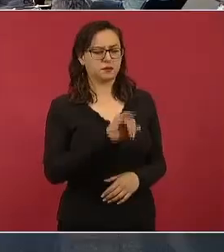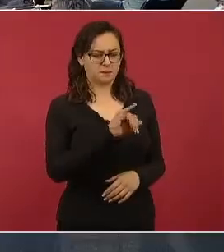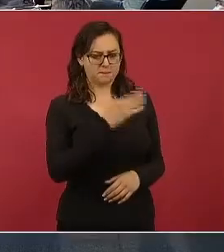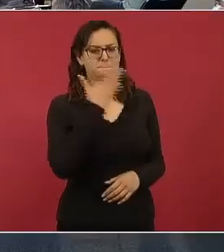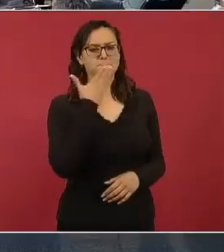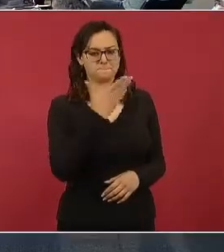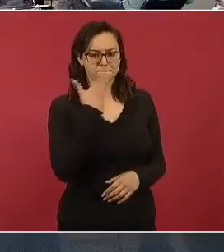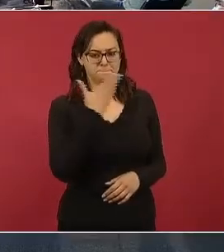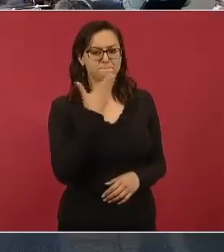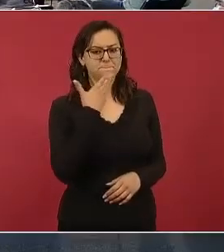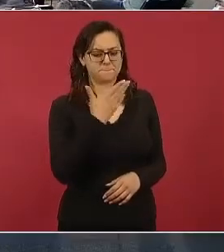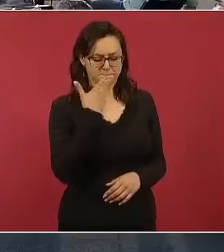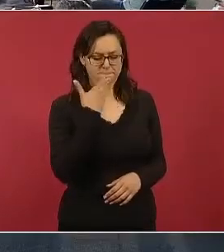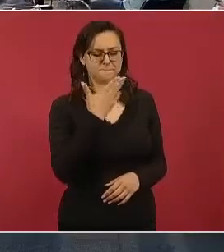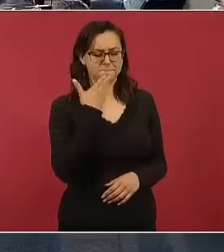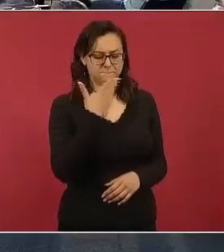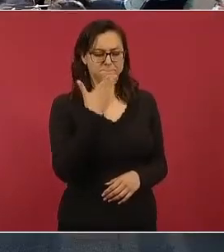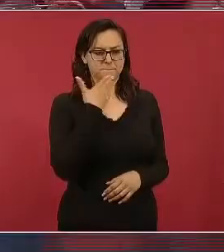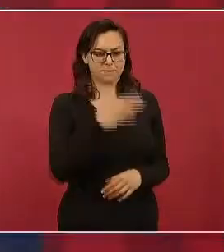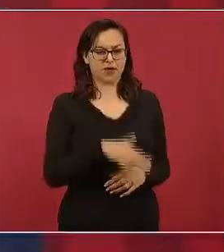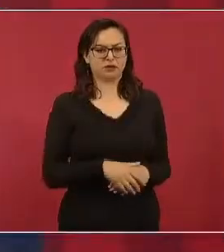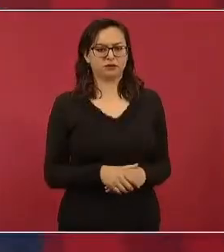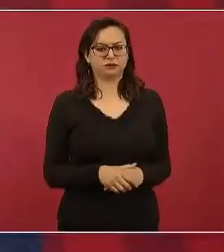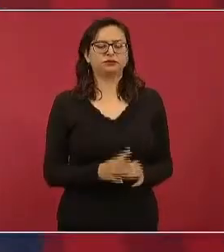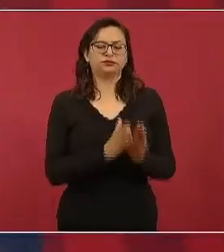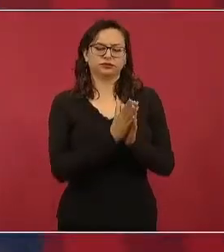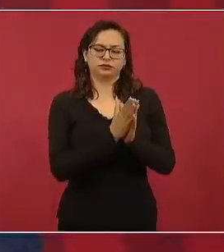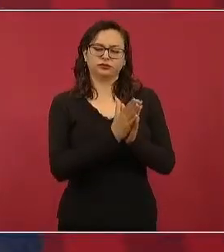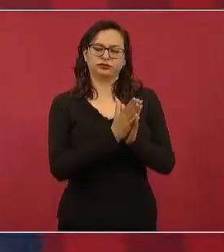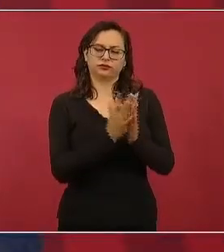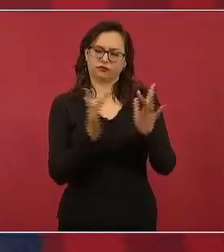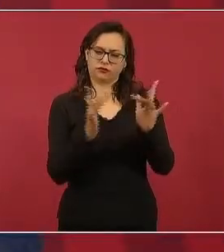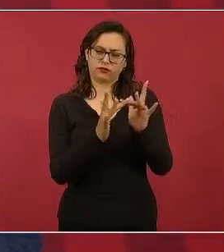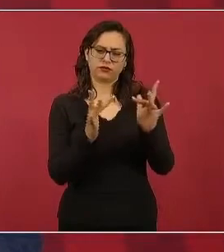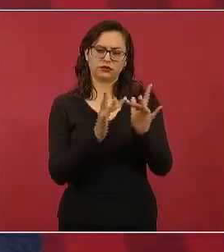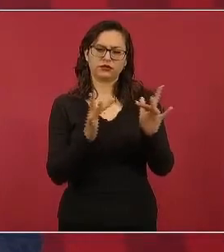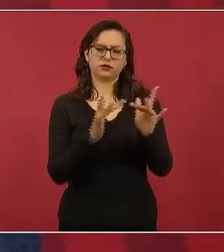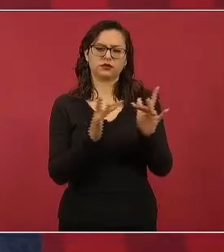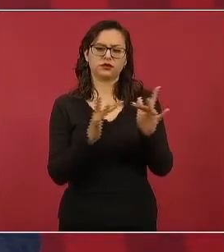Sí. Habla, ayúdanos,